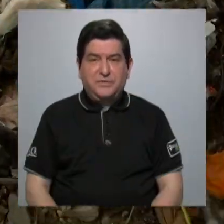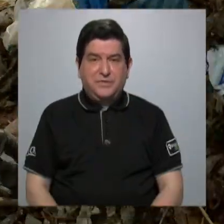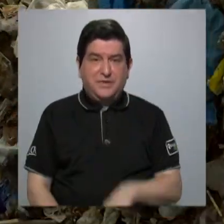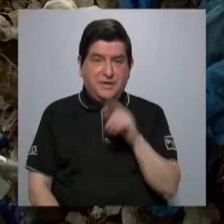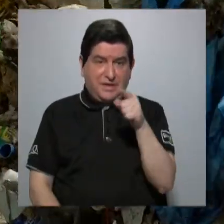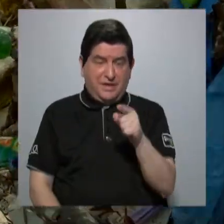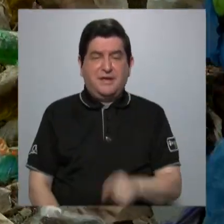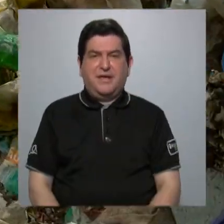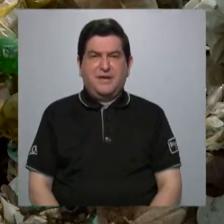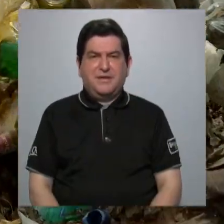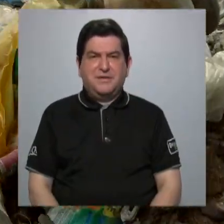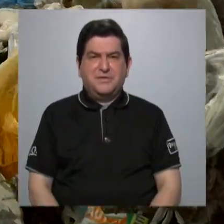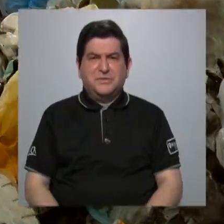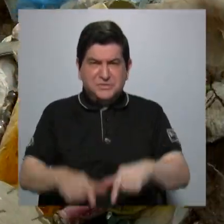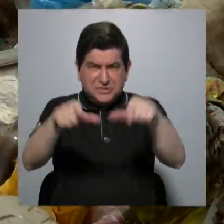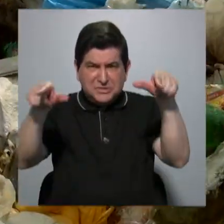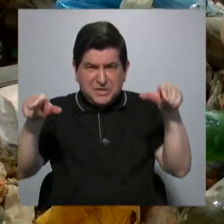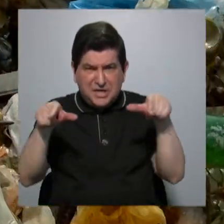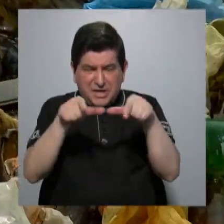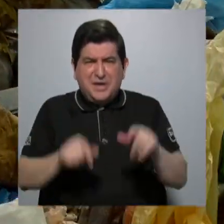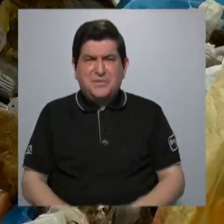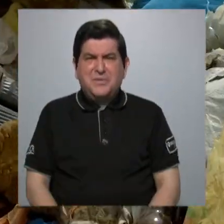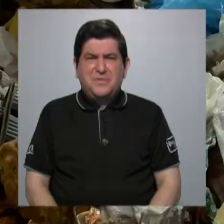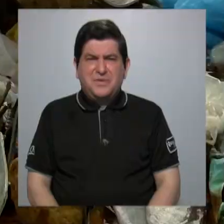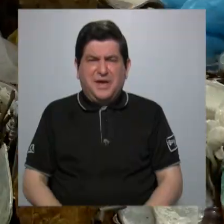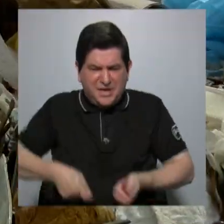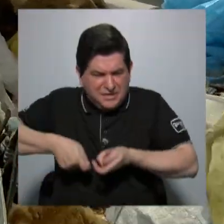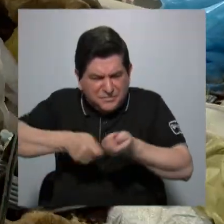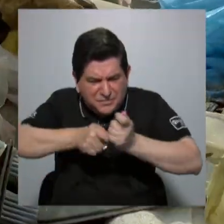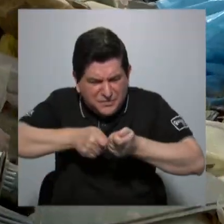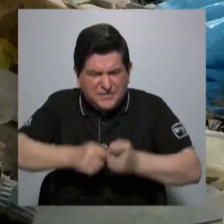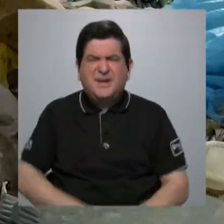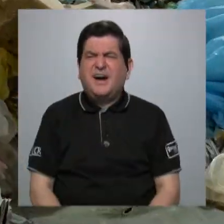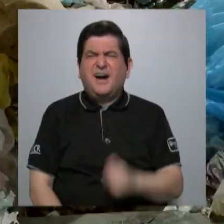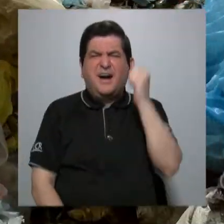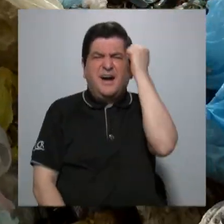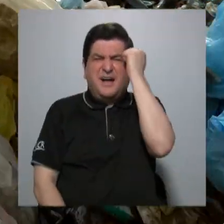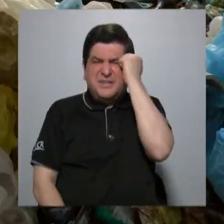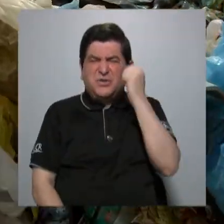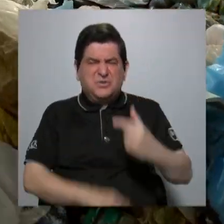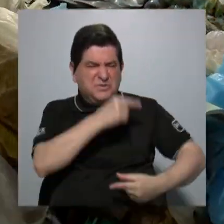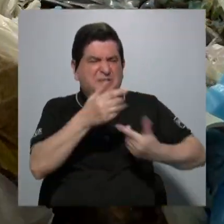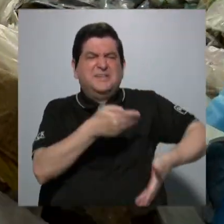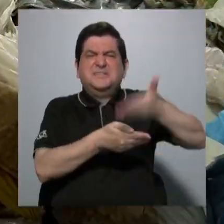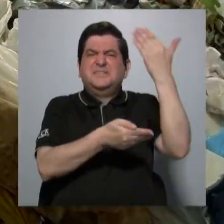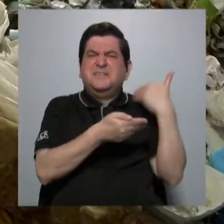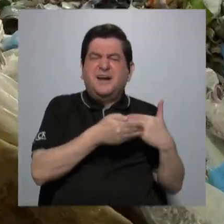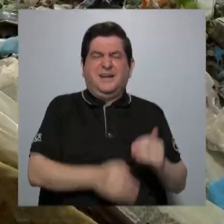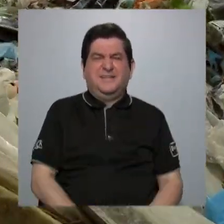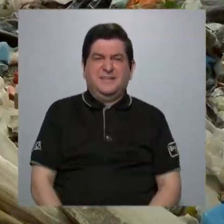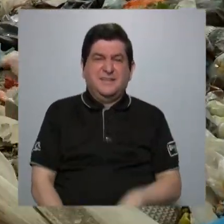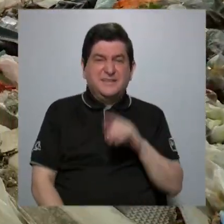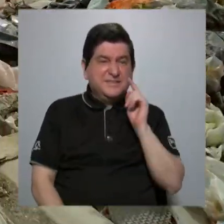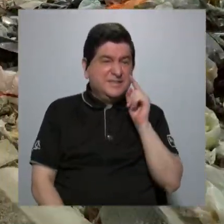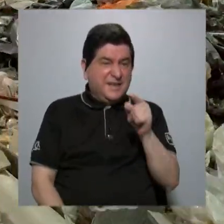van a abrir en los botaderos, van a meter palazos y decir, qué tontos los de las generaciones